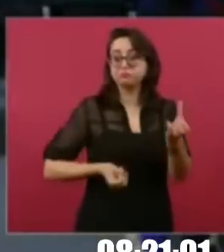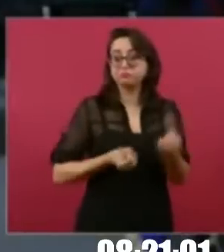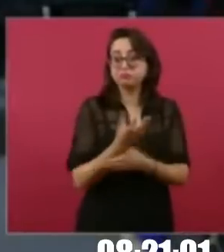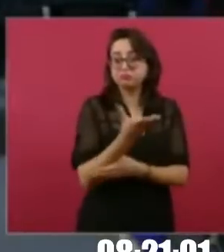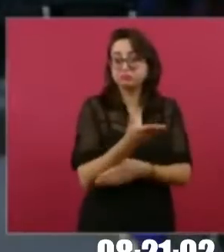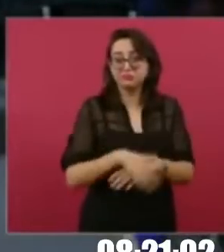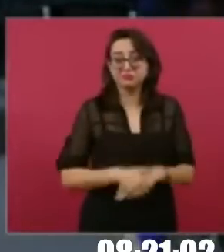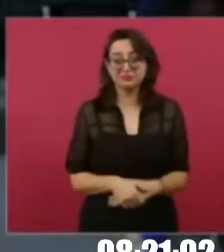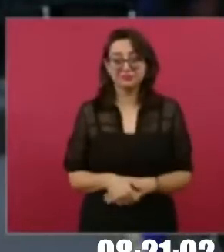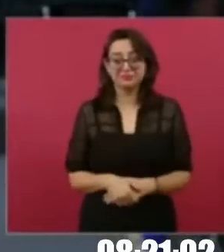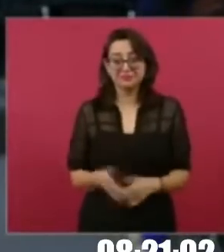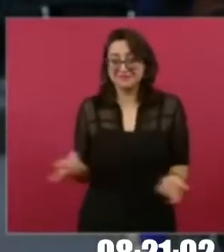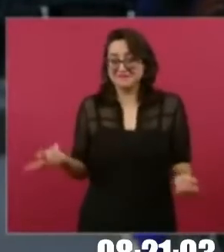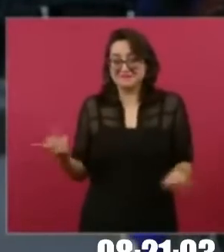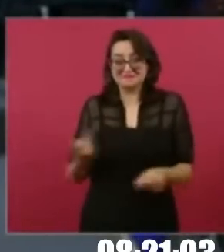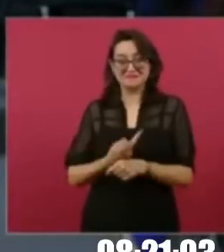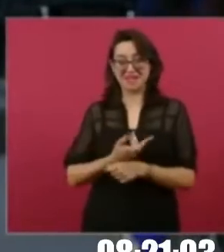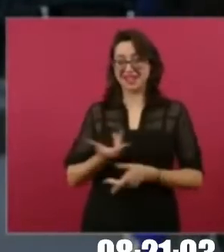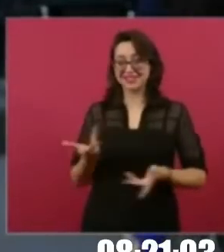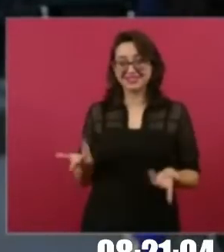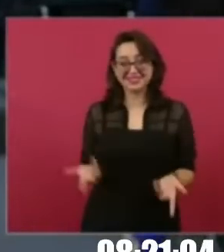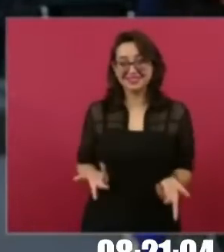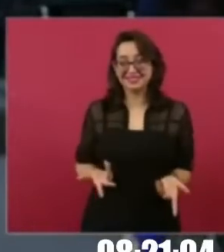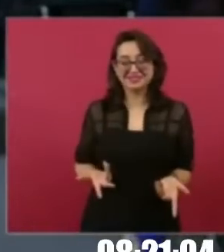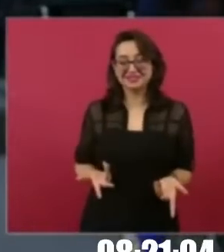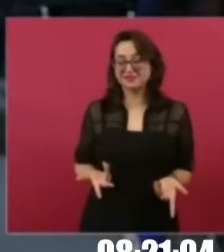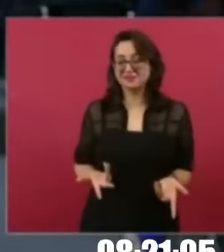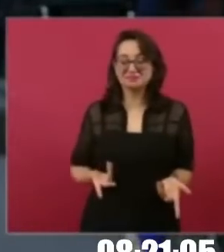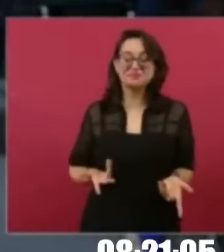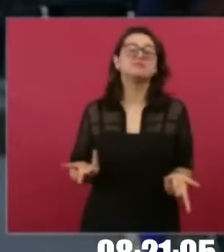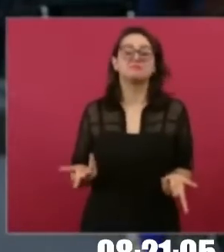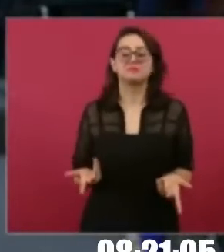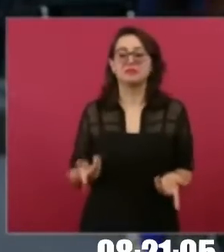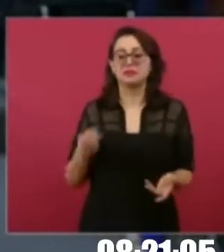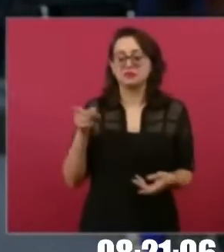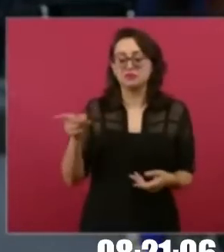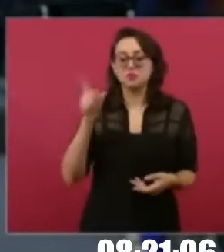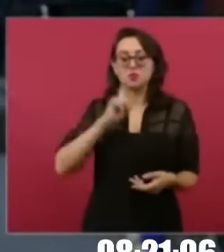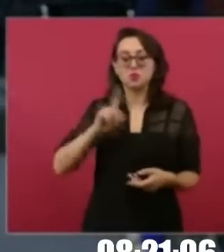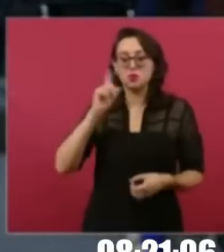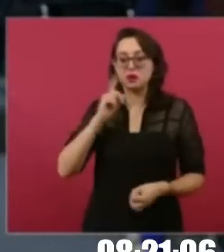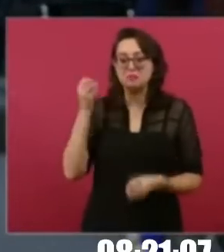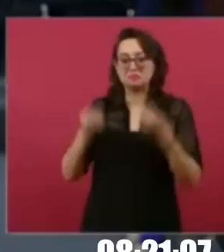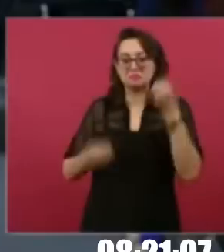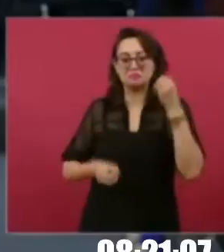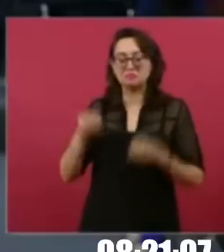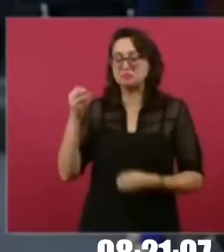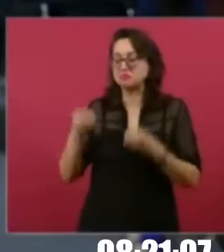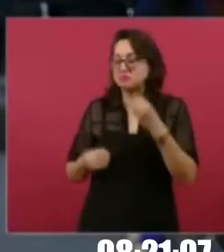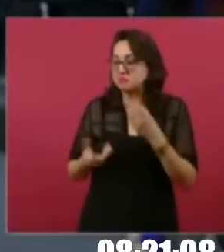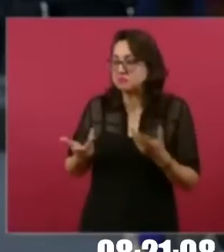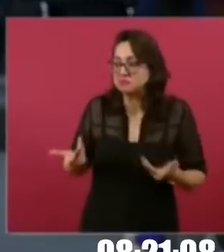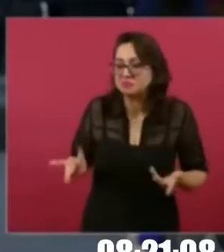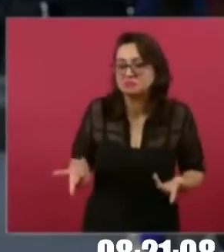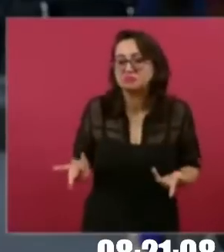medios de comunicación aquí de la Ciudad de México se ha hecho muy polémico el caso de de esta jueza Pero sí me gustaría consultarle qué es lo que le ha dicho